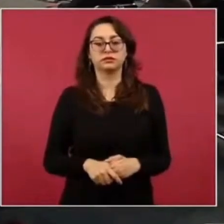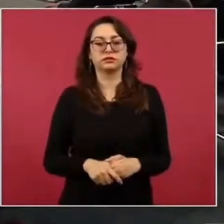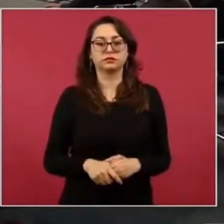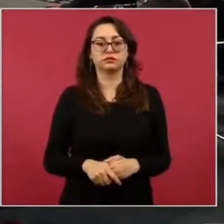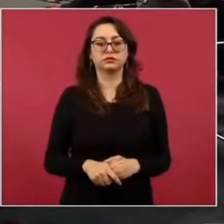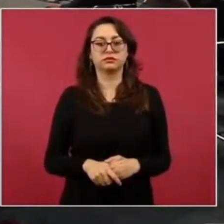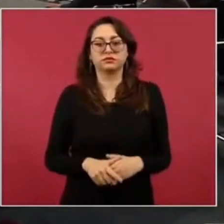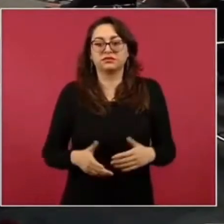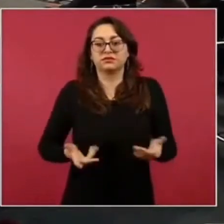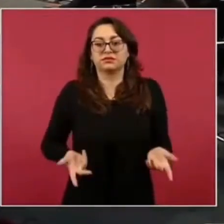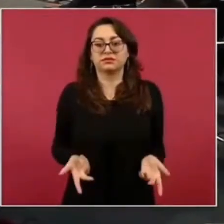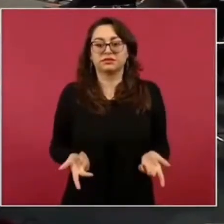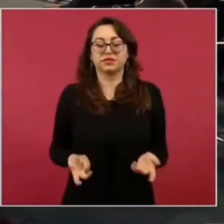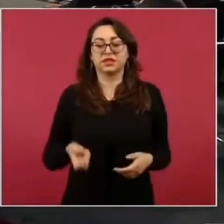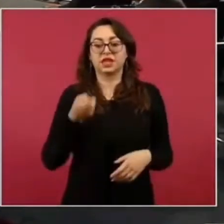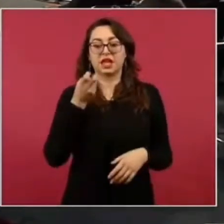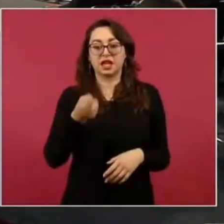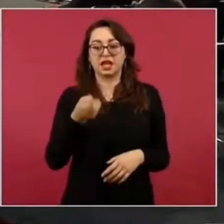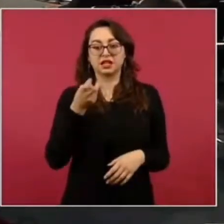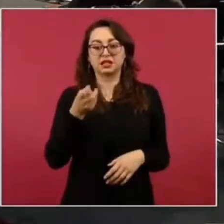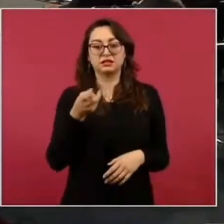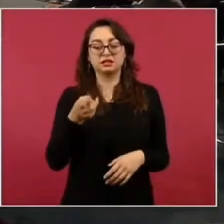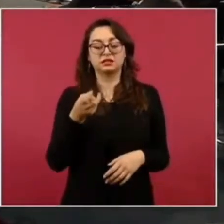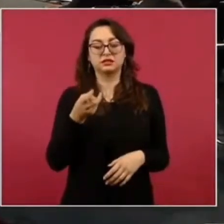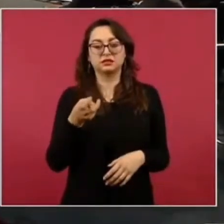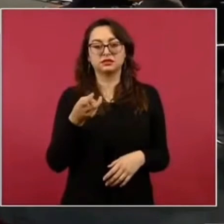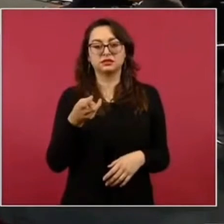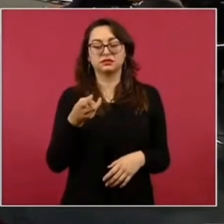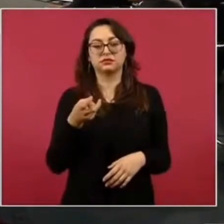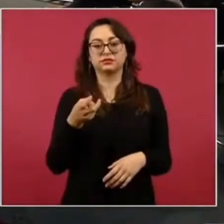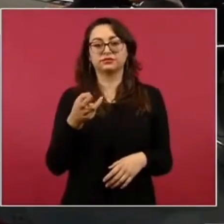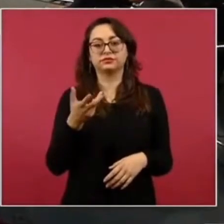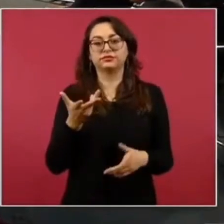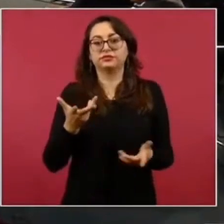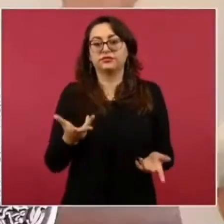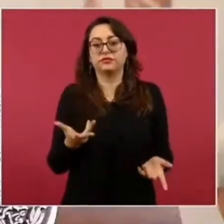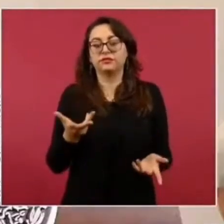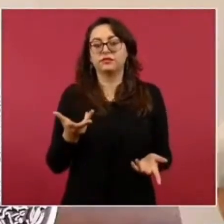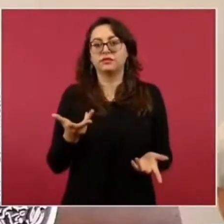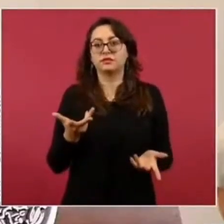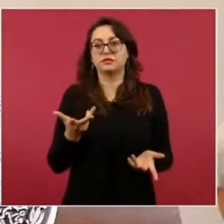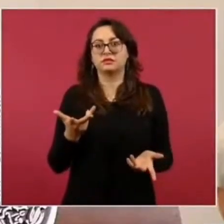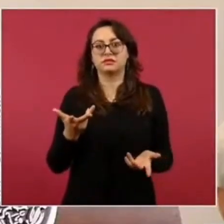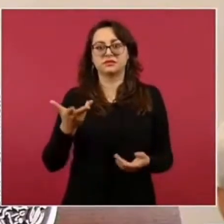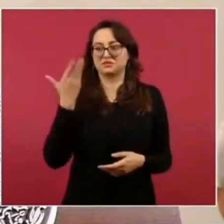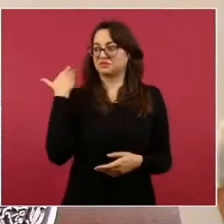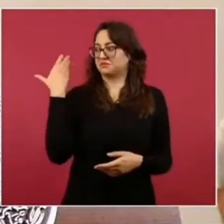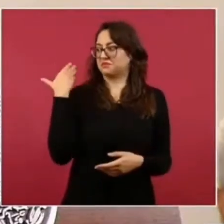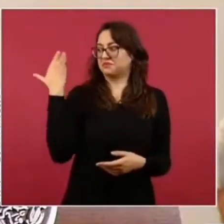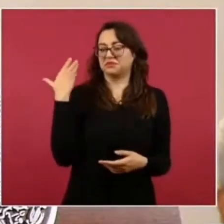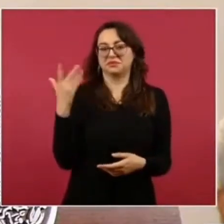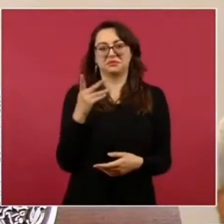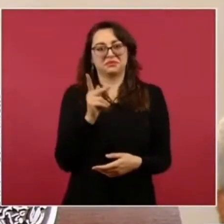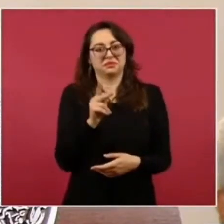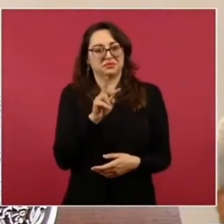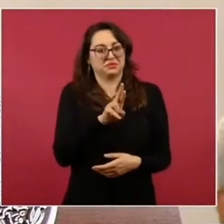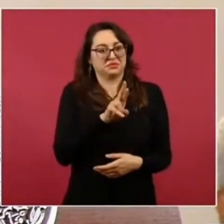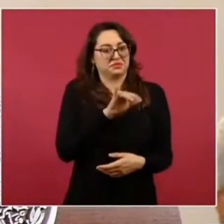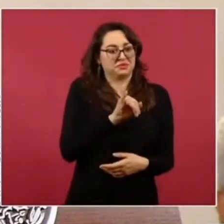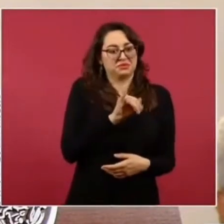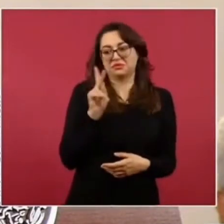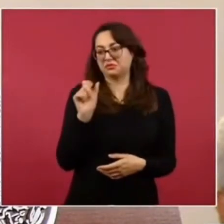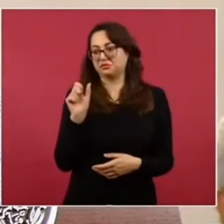se arreglaran públicamente, porque el arreglo lo tenían desde tiempo